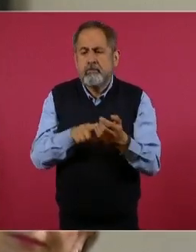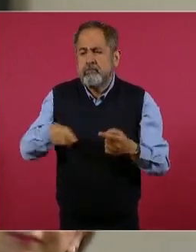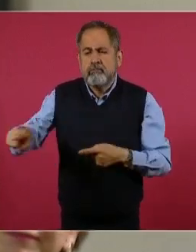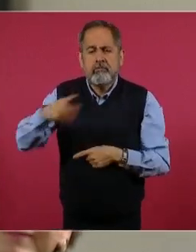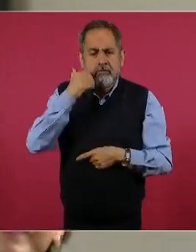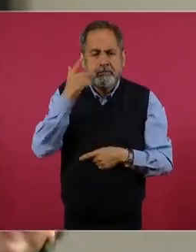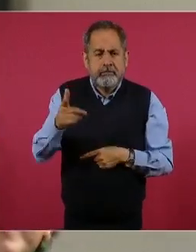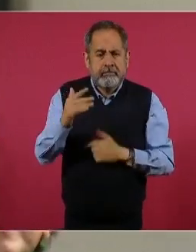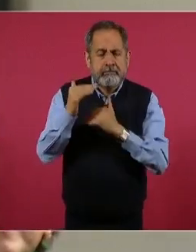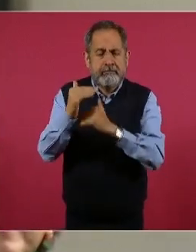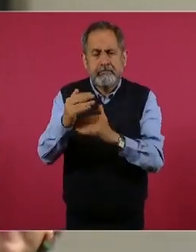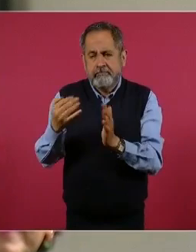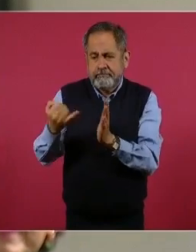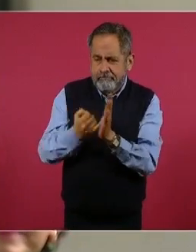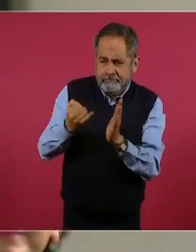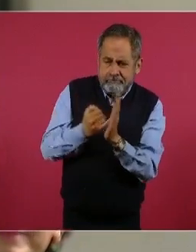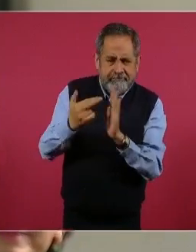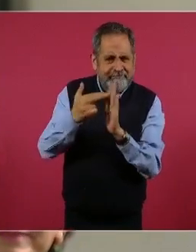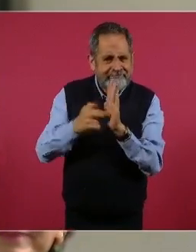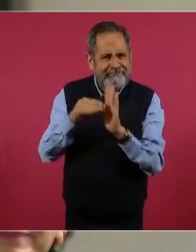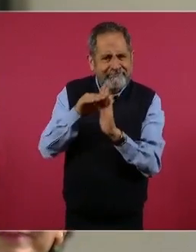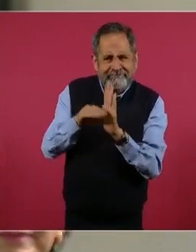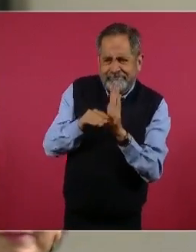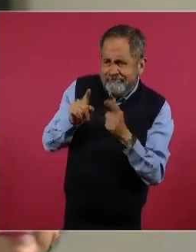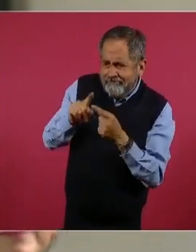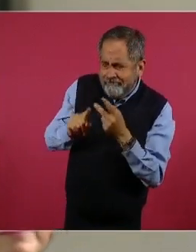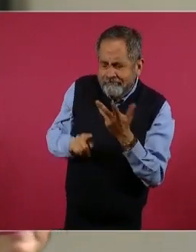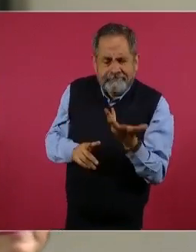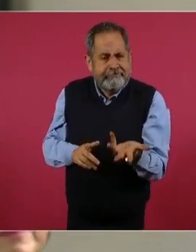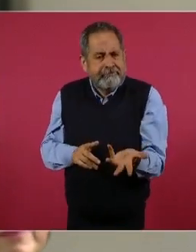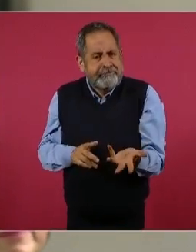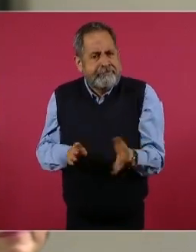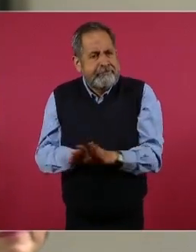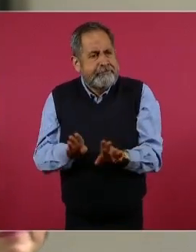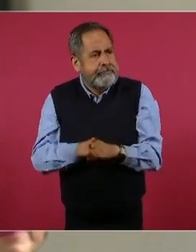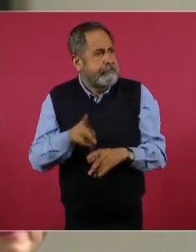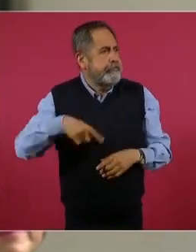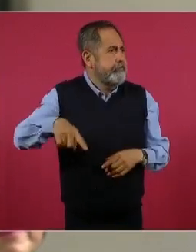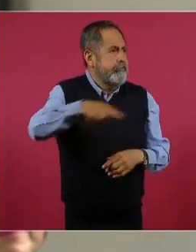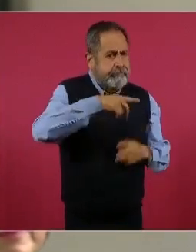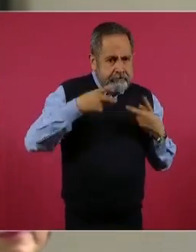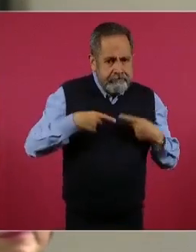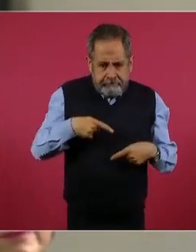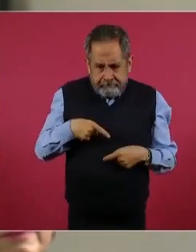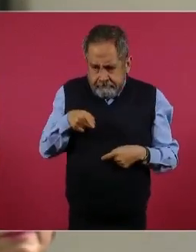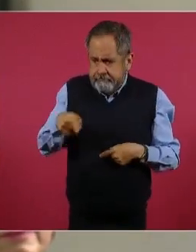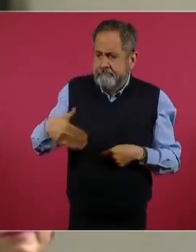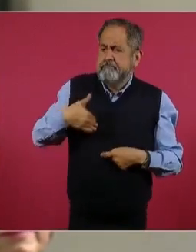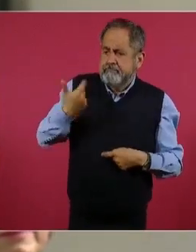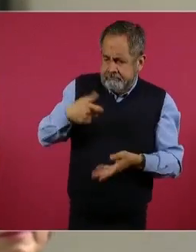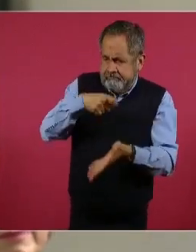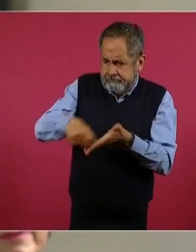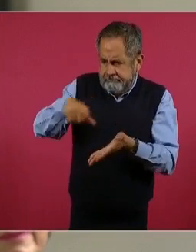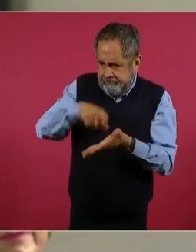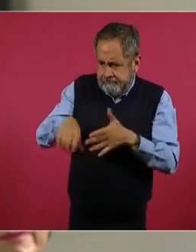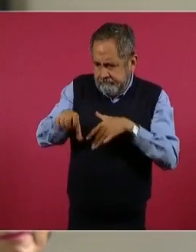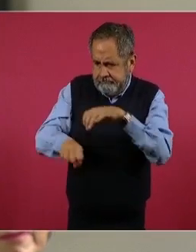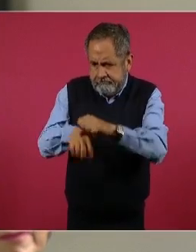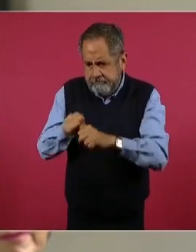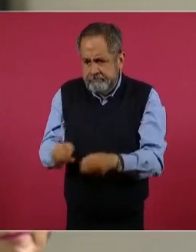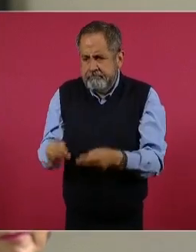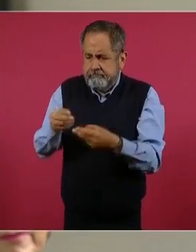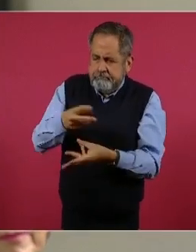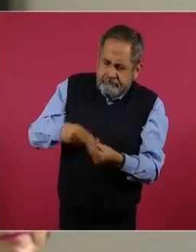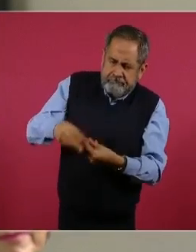barreras no arancelarias. Esto afecta, pues, el poder adquisitivo de muchas personas que han encontrado ya ahí un nicho para